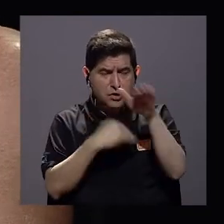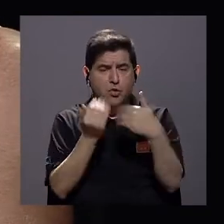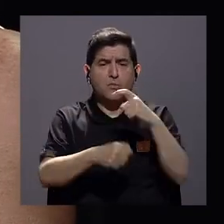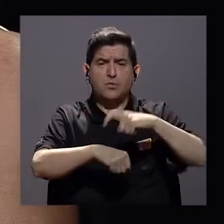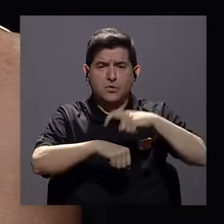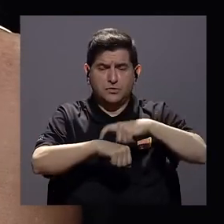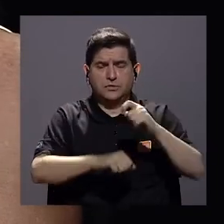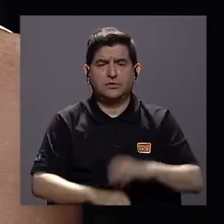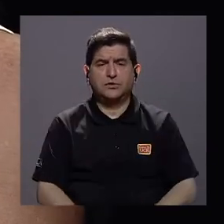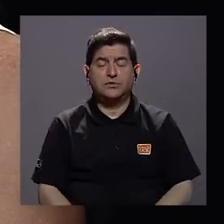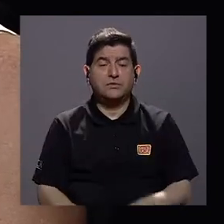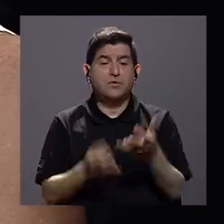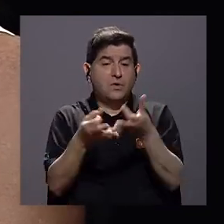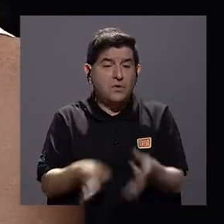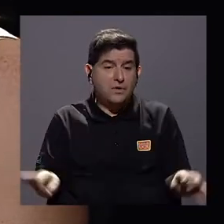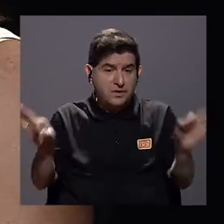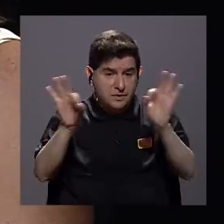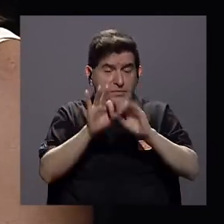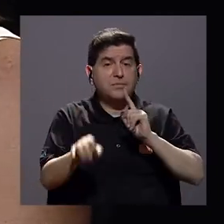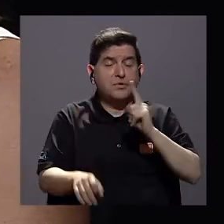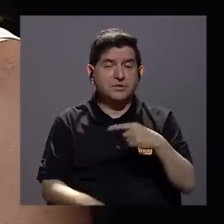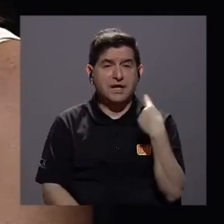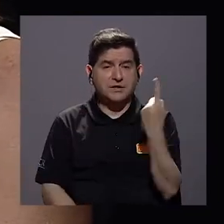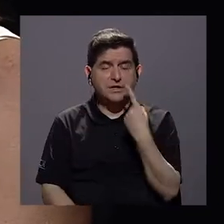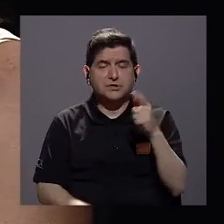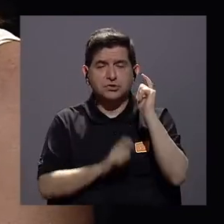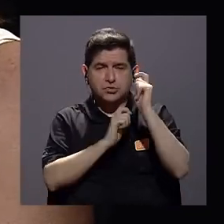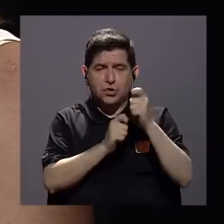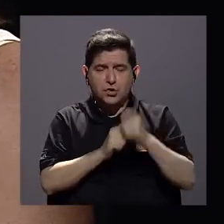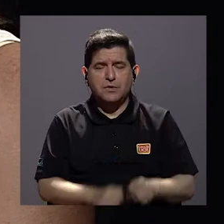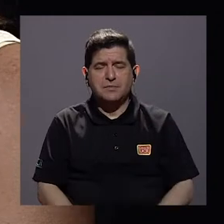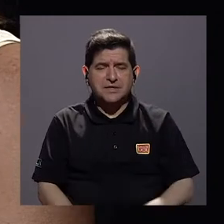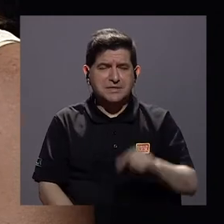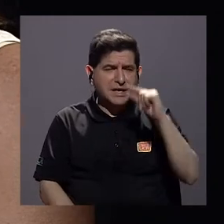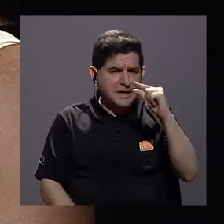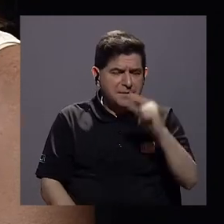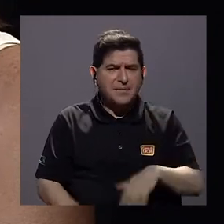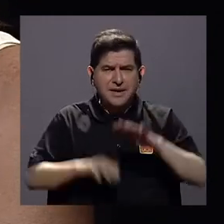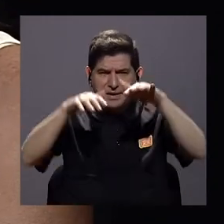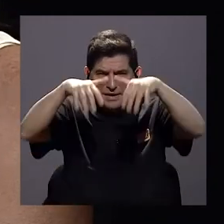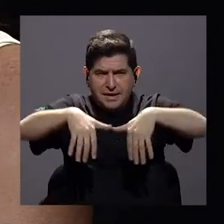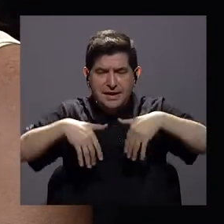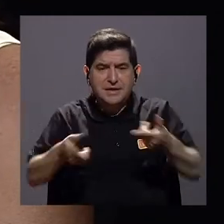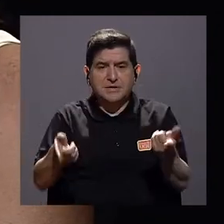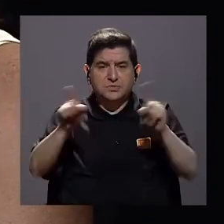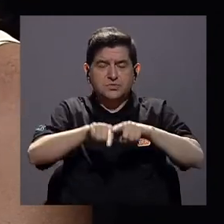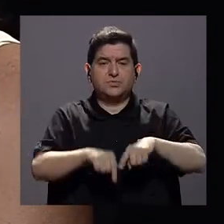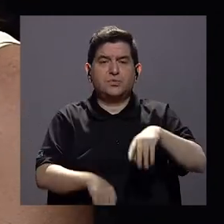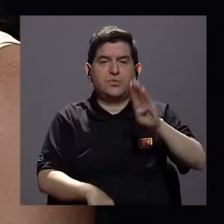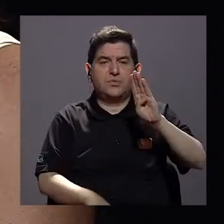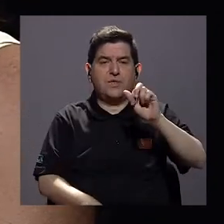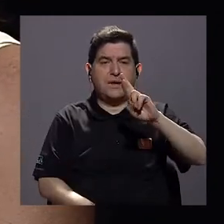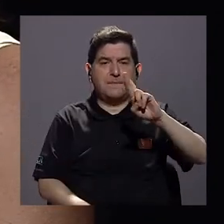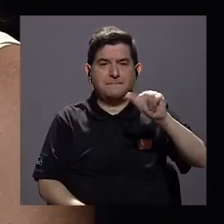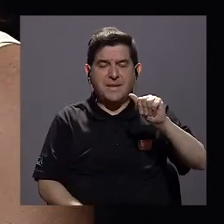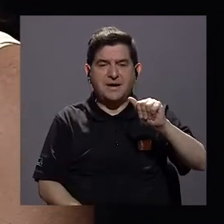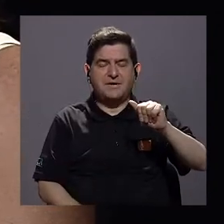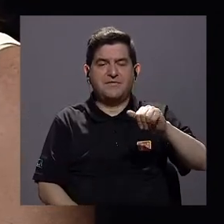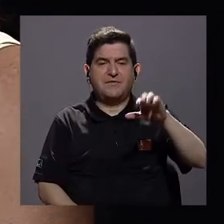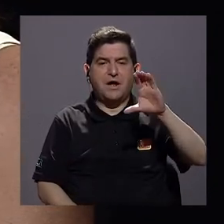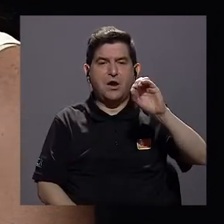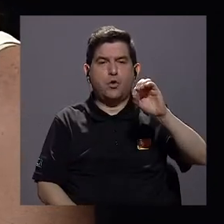muy importante mencionar aquí que la única pesquería artesanal de arrastre ocurre en Barra del Colorado. Y esta es una